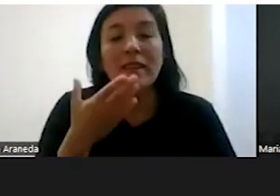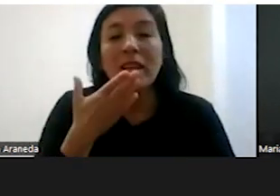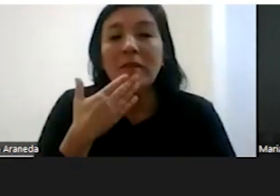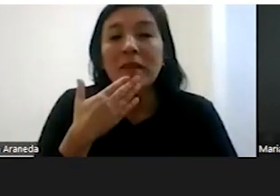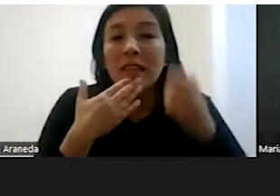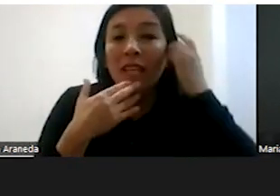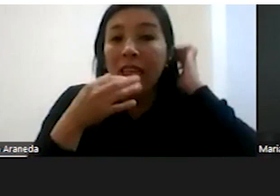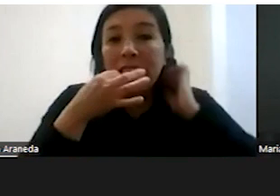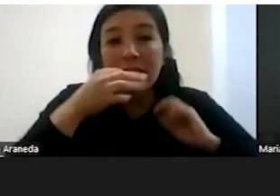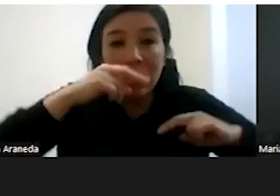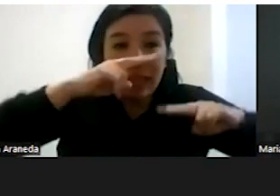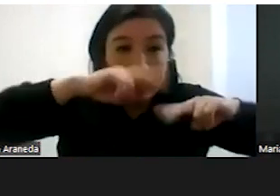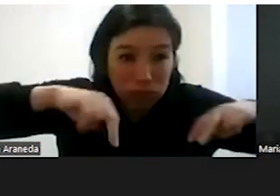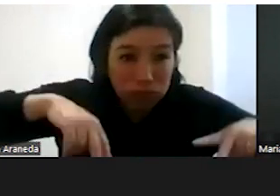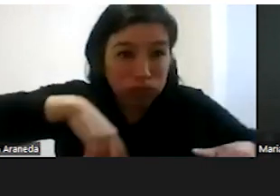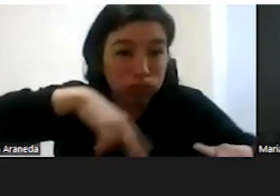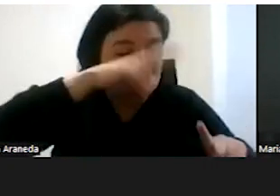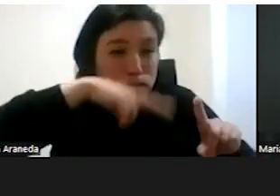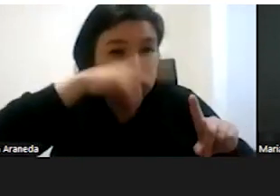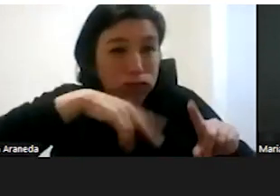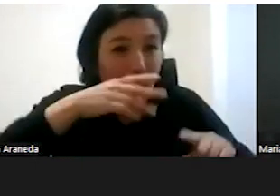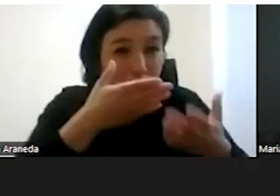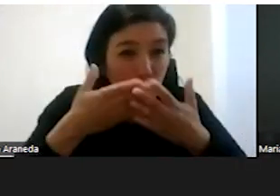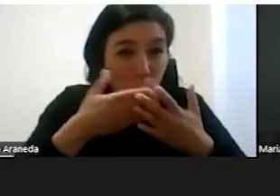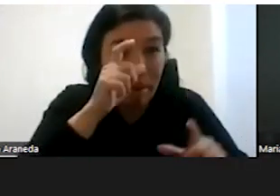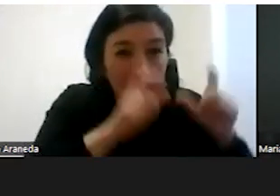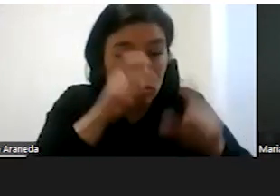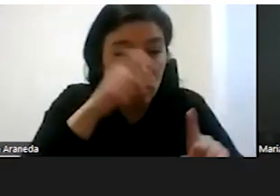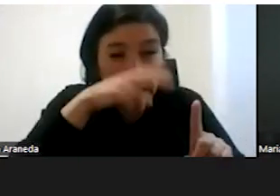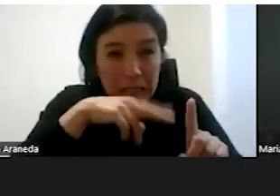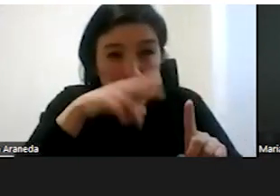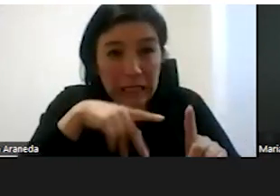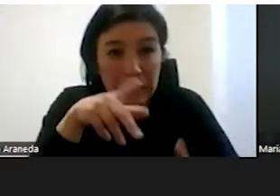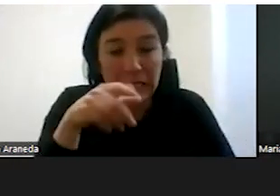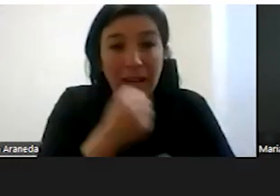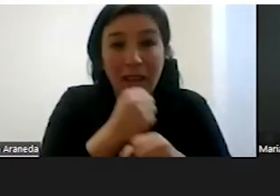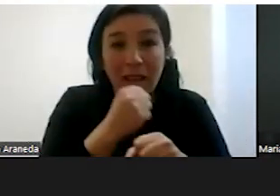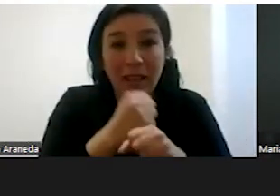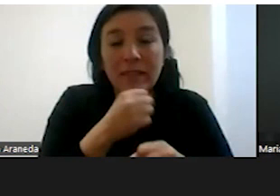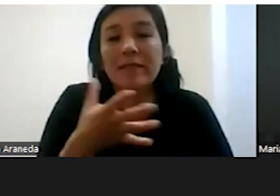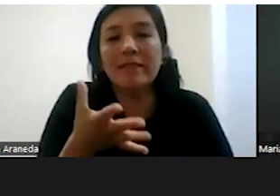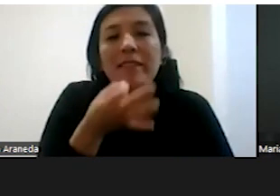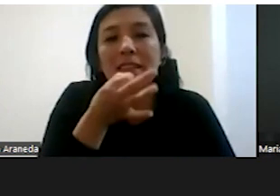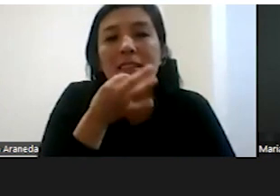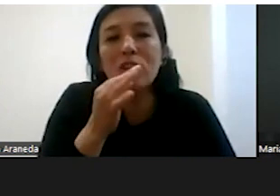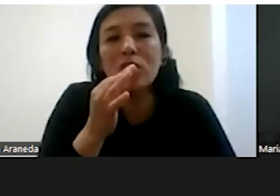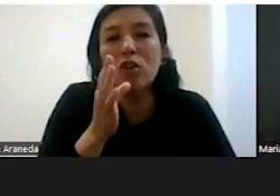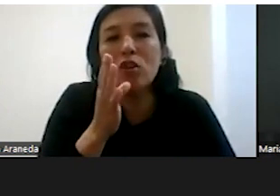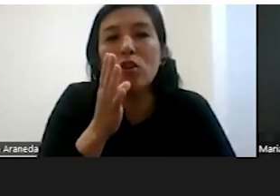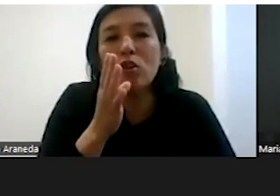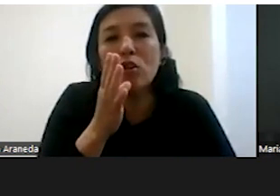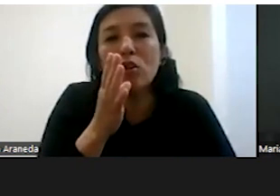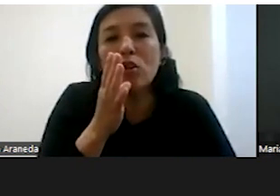la arqueología y la antropología, en las disciplinas en las que nosotros nos desenvolvemos, no hay un rol activo de